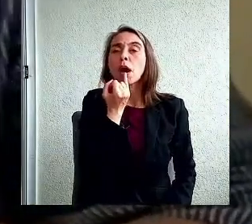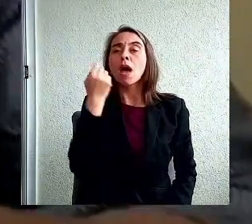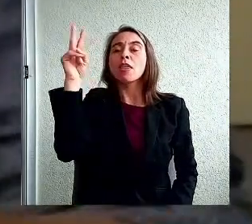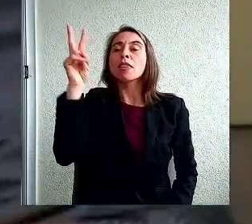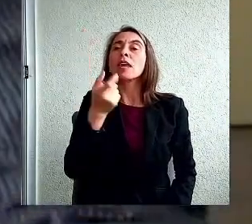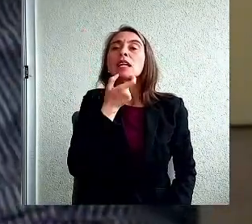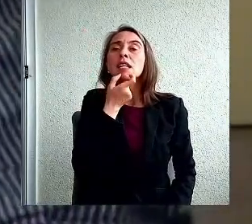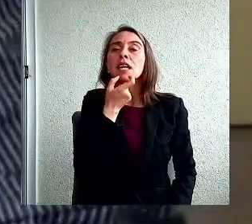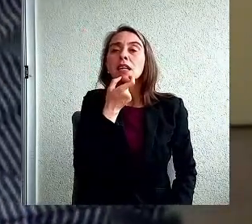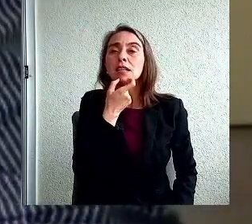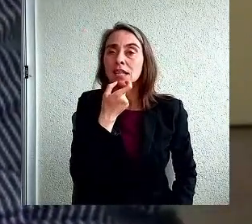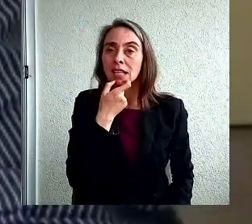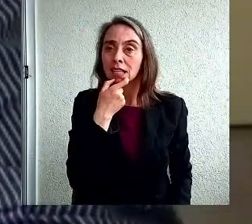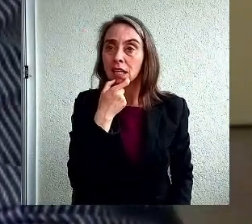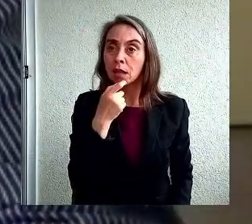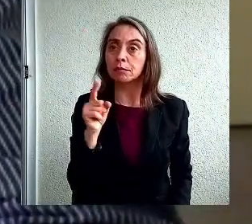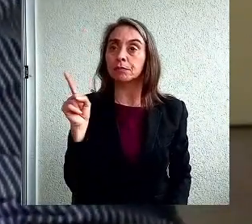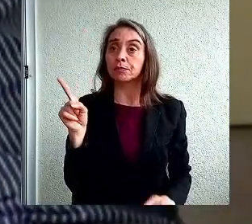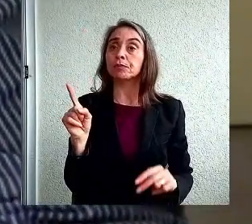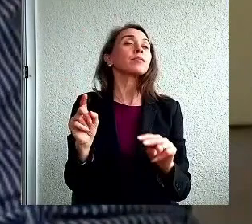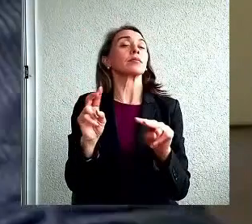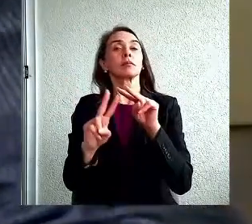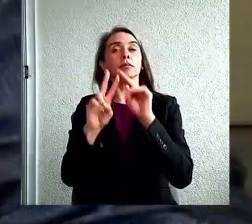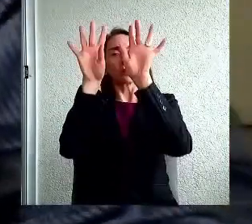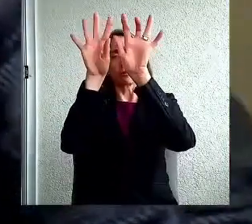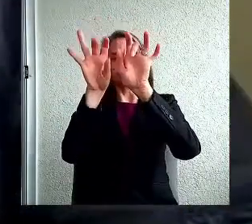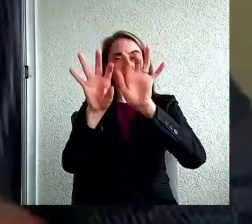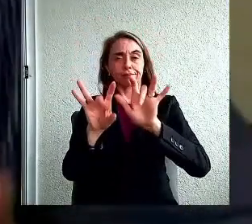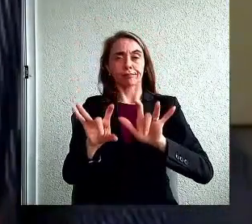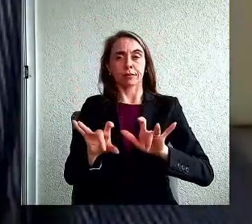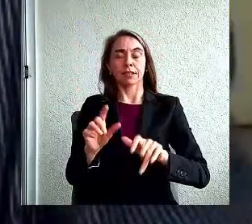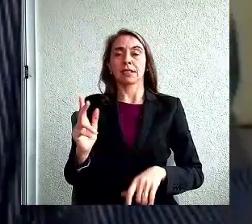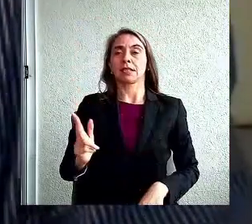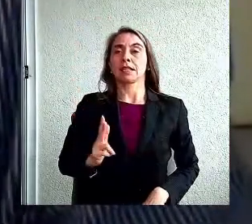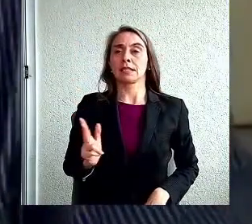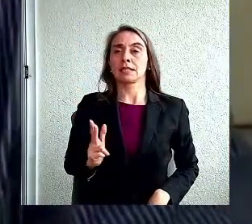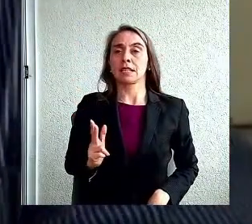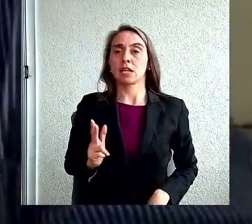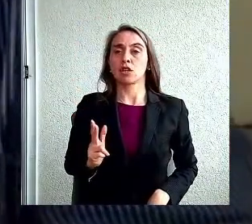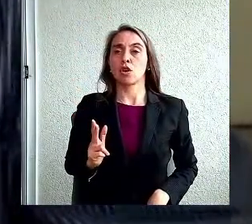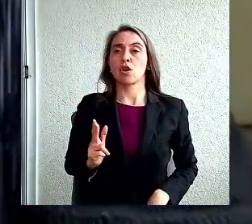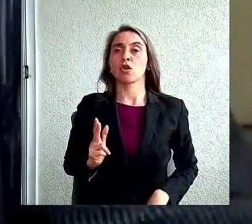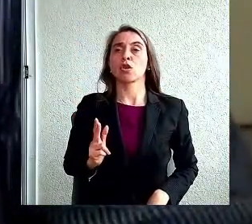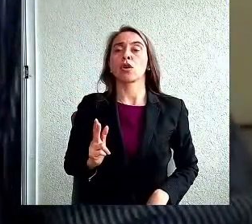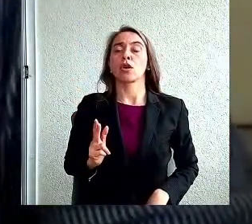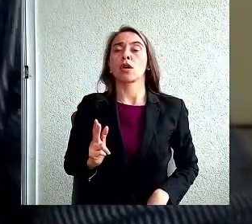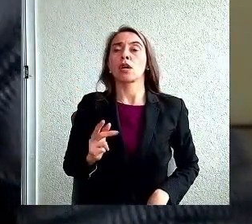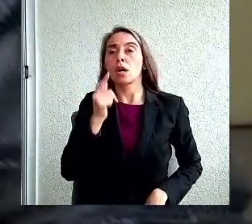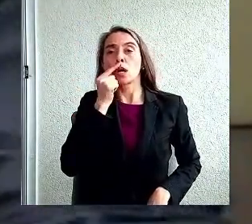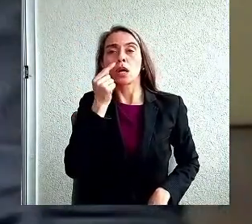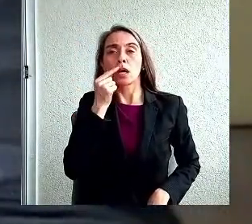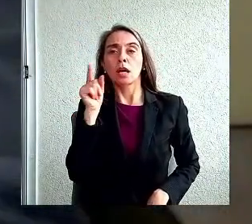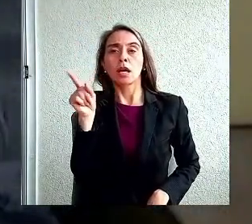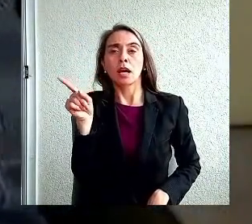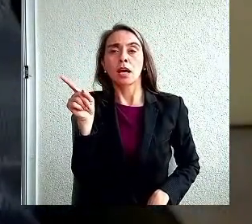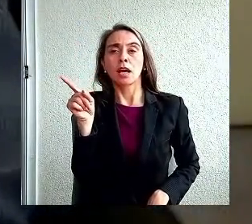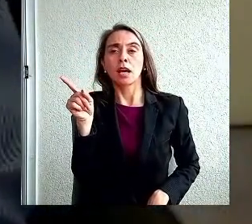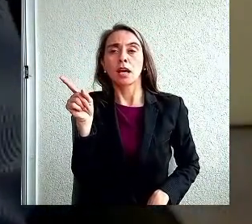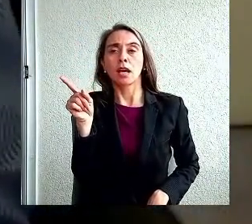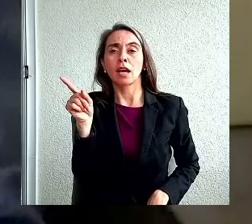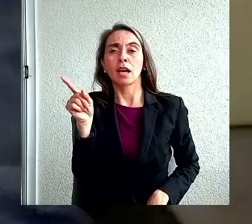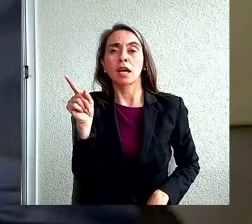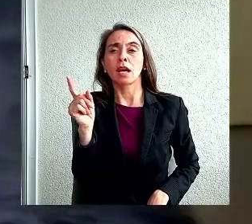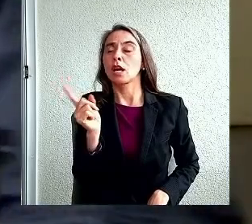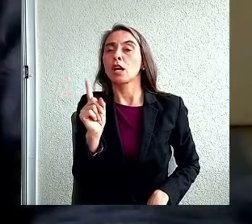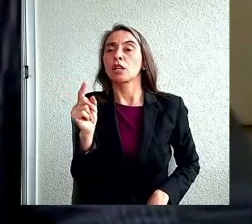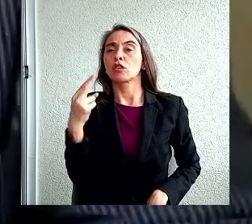hecho principalmente por este señor que no viene del área principalmente del mundo de la ciencia, sino que del